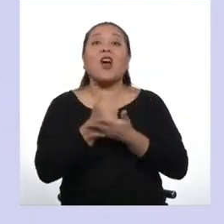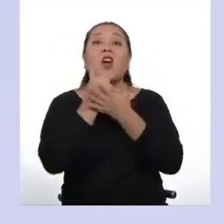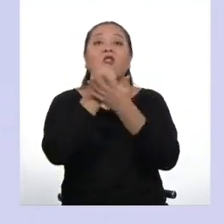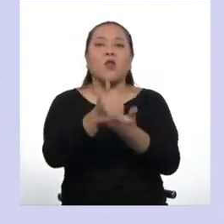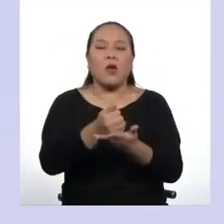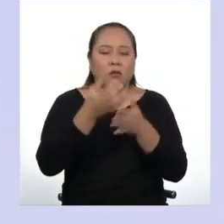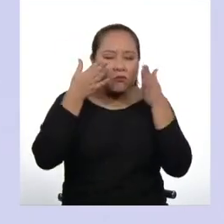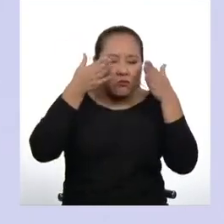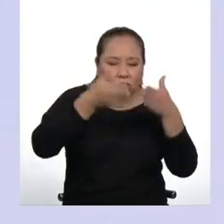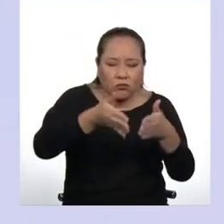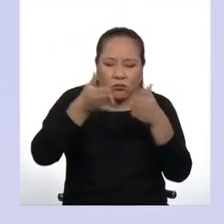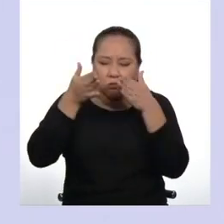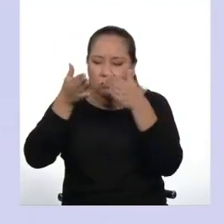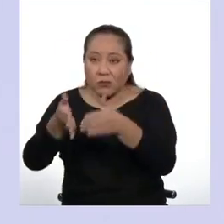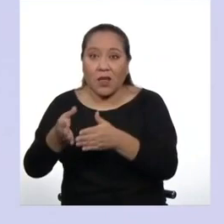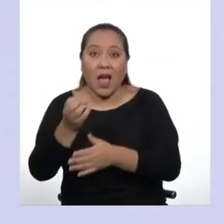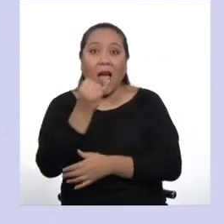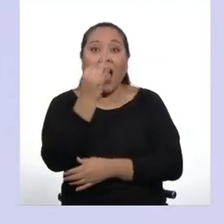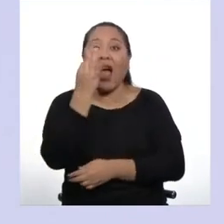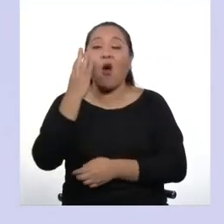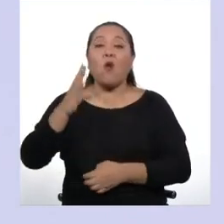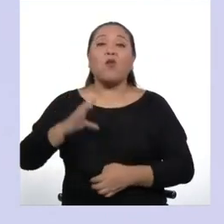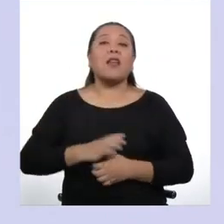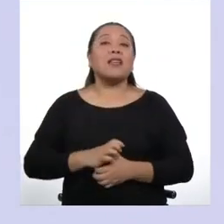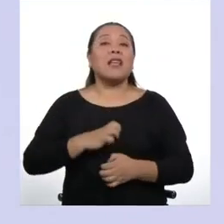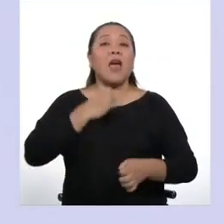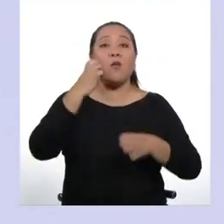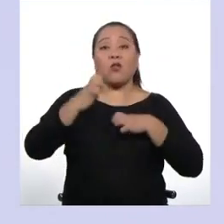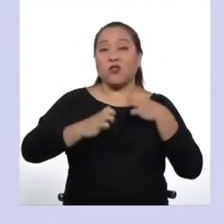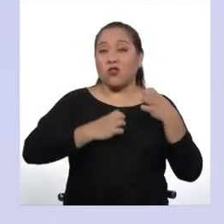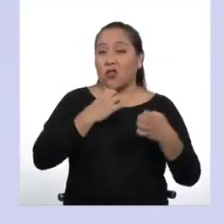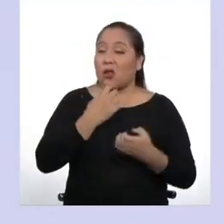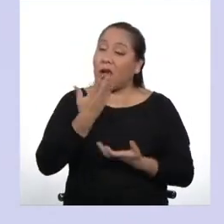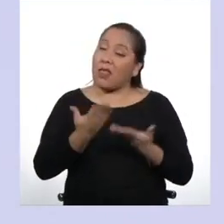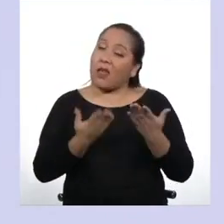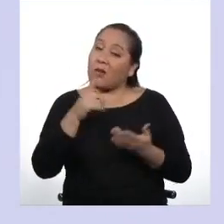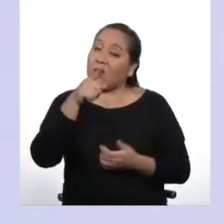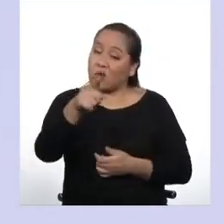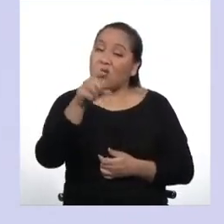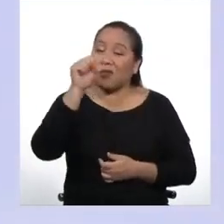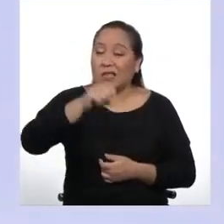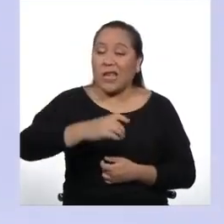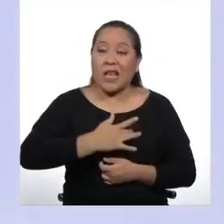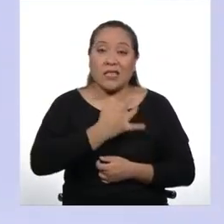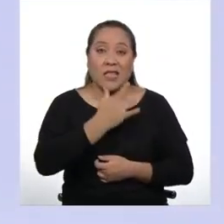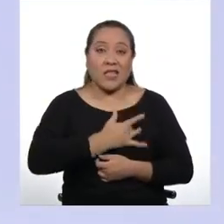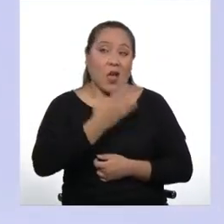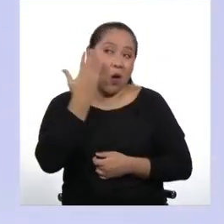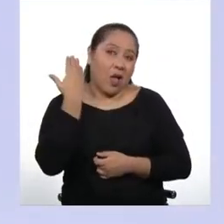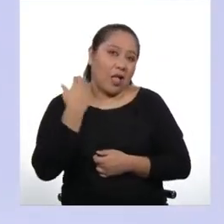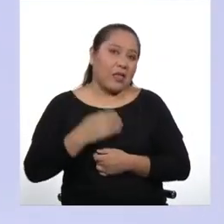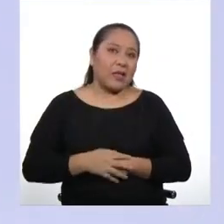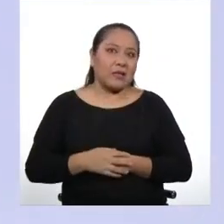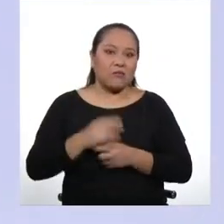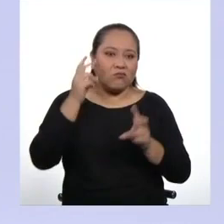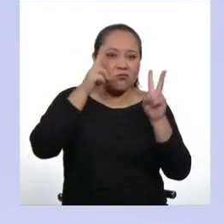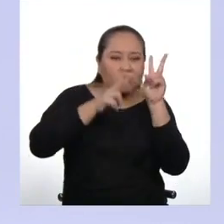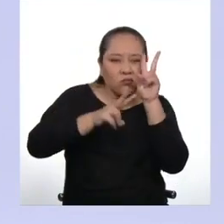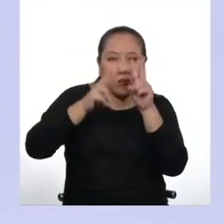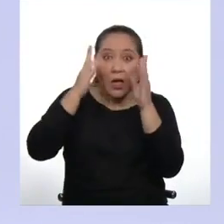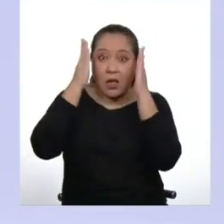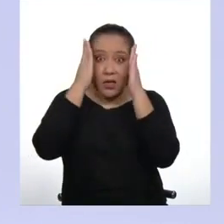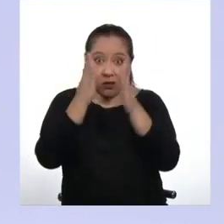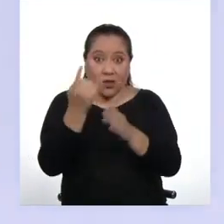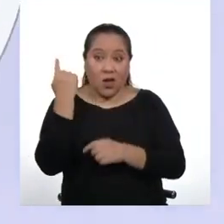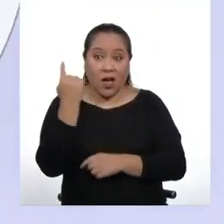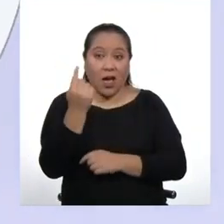a identificar algunas emociones y que de seguro alguna vez han sentido. Observa con atención cada una